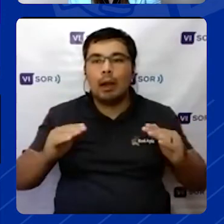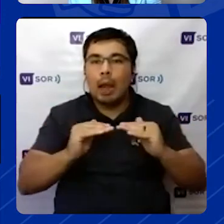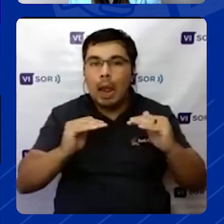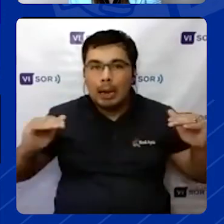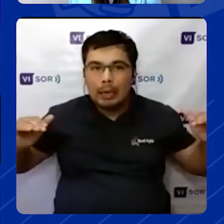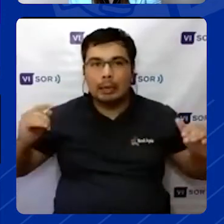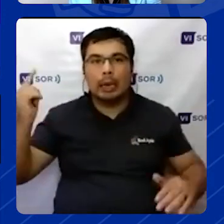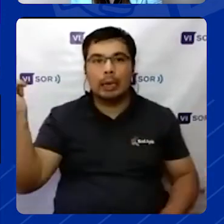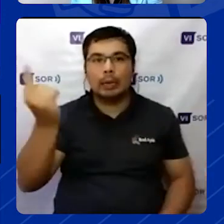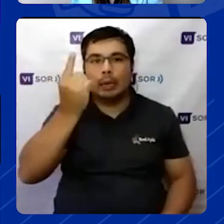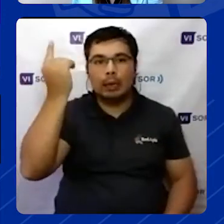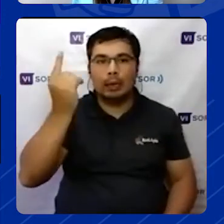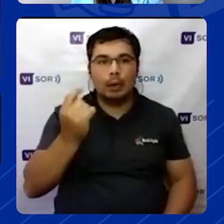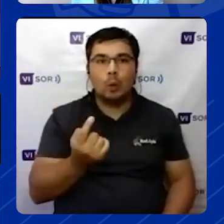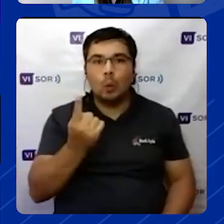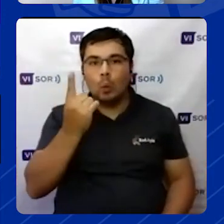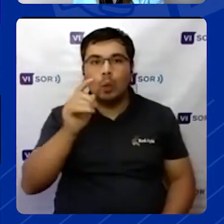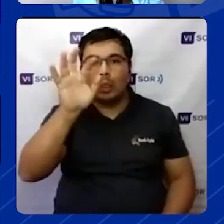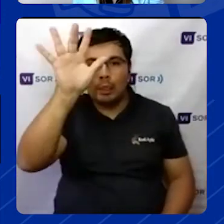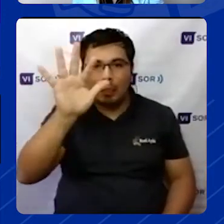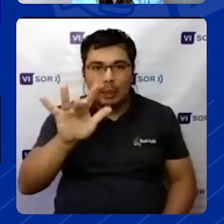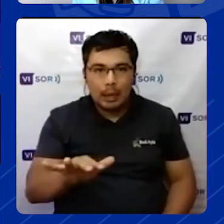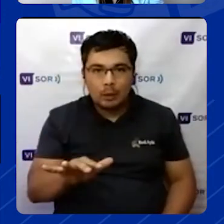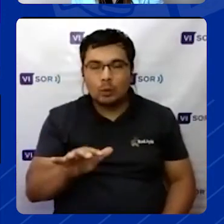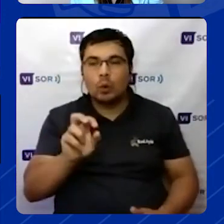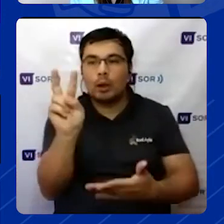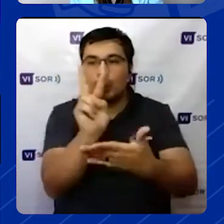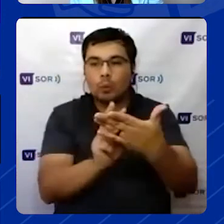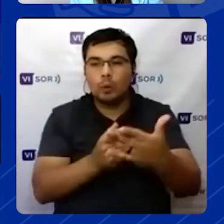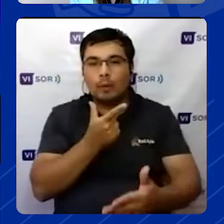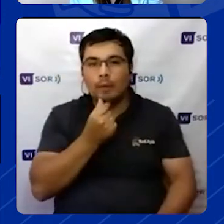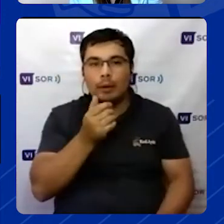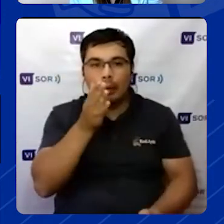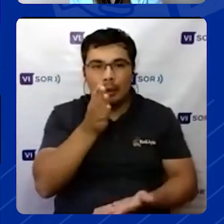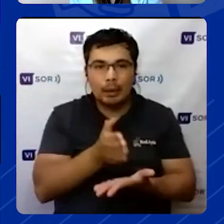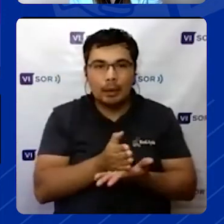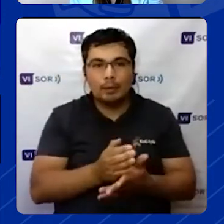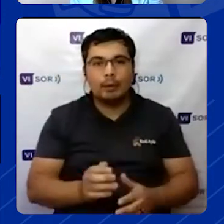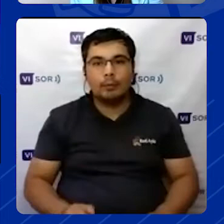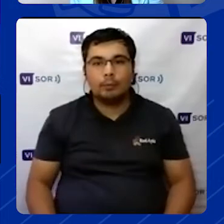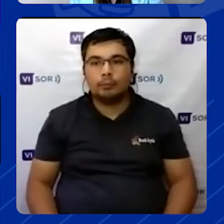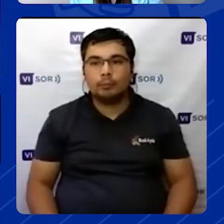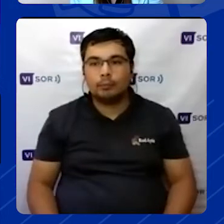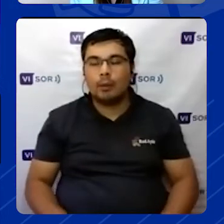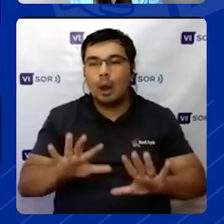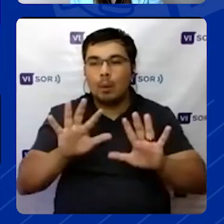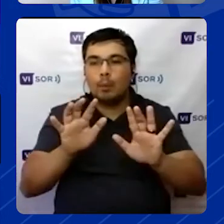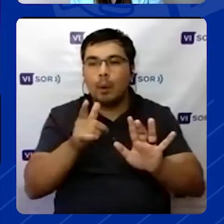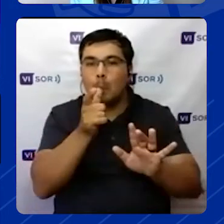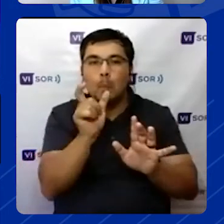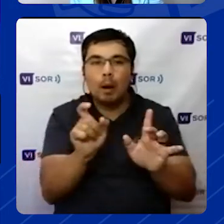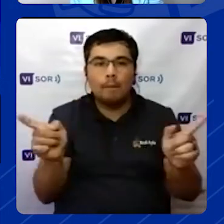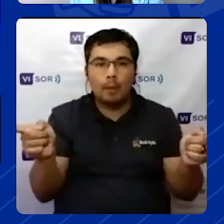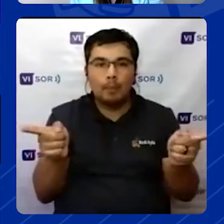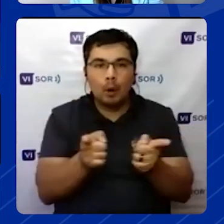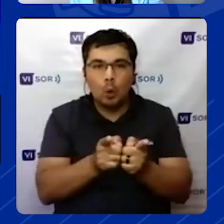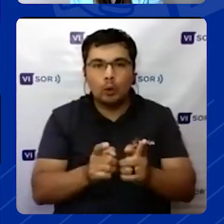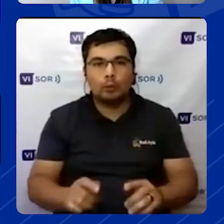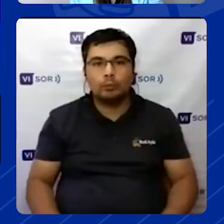reflexionar sobre una estructura lógica, unas frases más cortas y unas palabras que sean